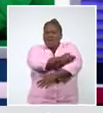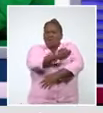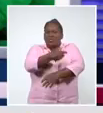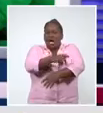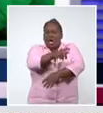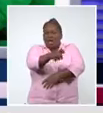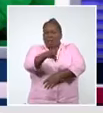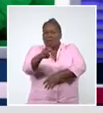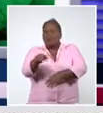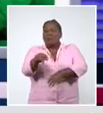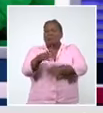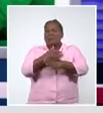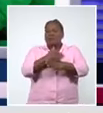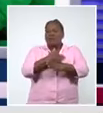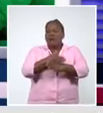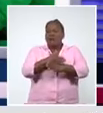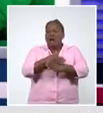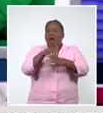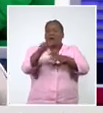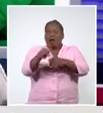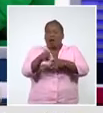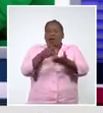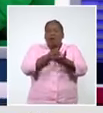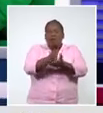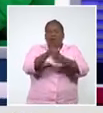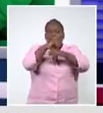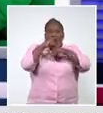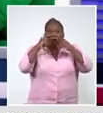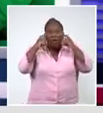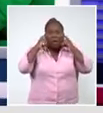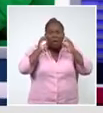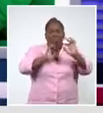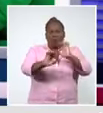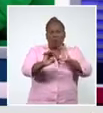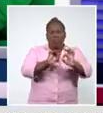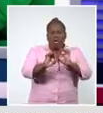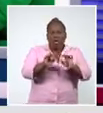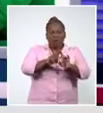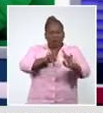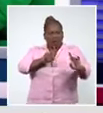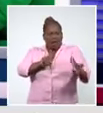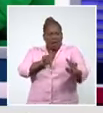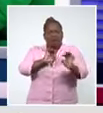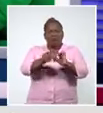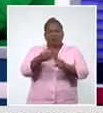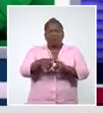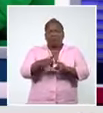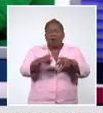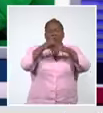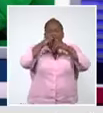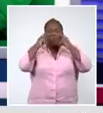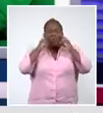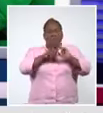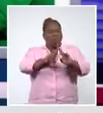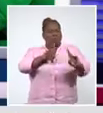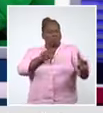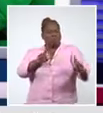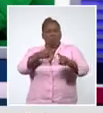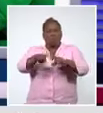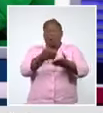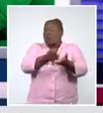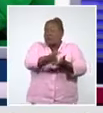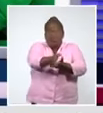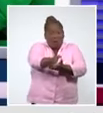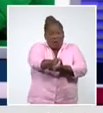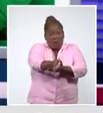que dejar de protegerse y de proteger a los demás con lo que conocemos, nasobuco, distanciamiento, porque